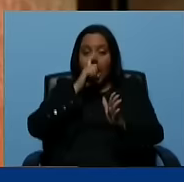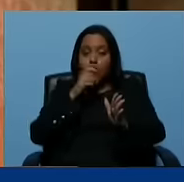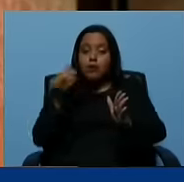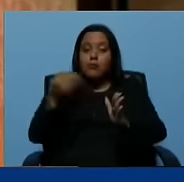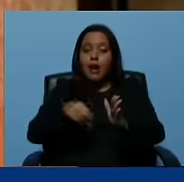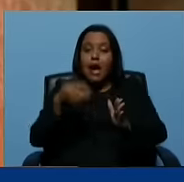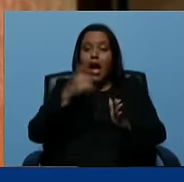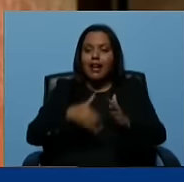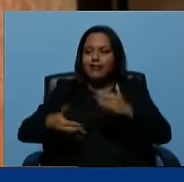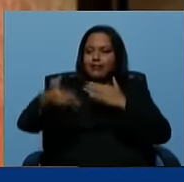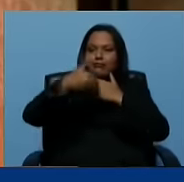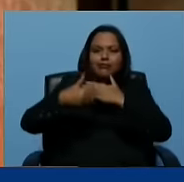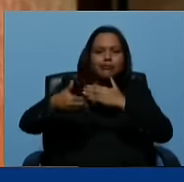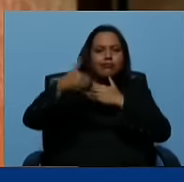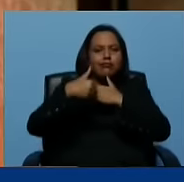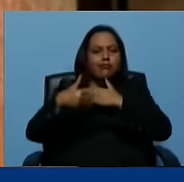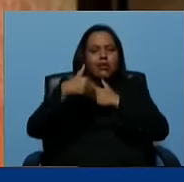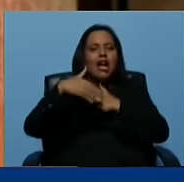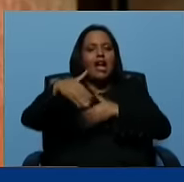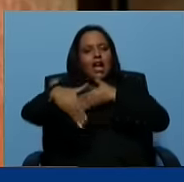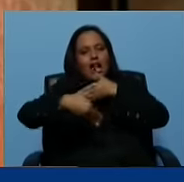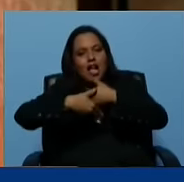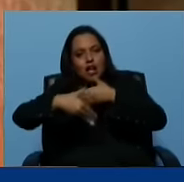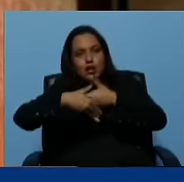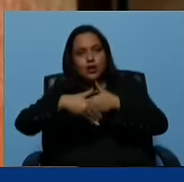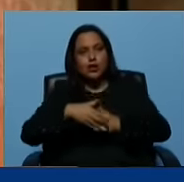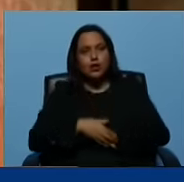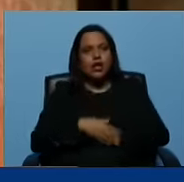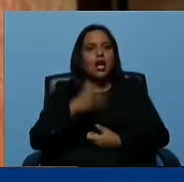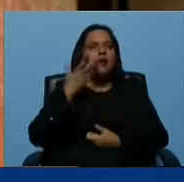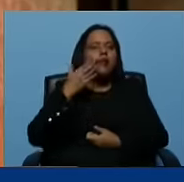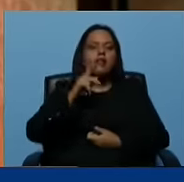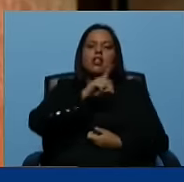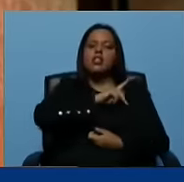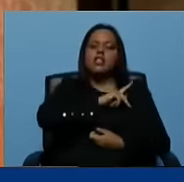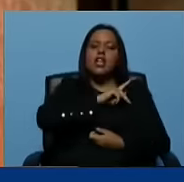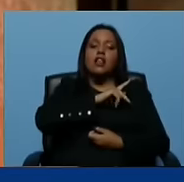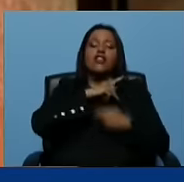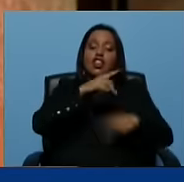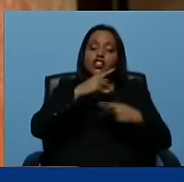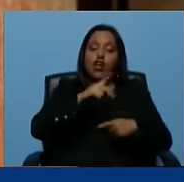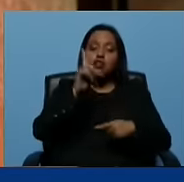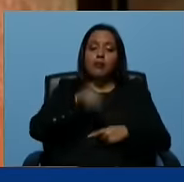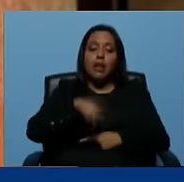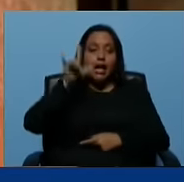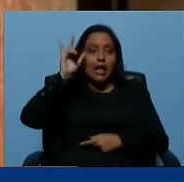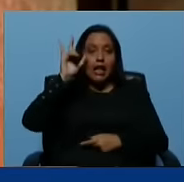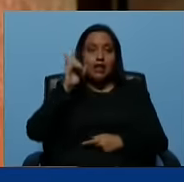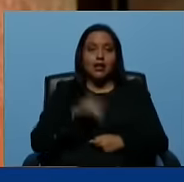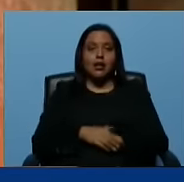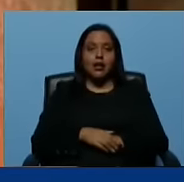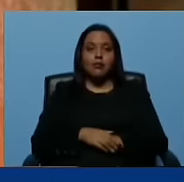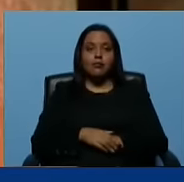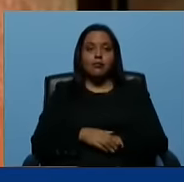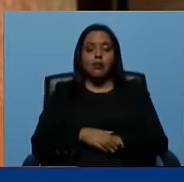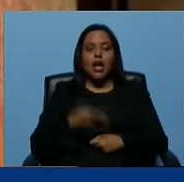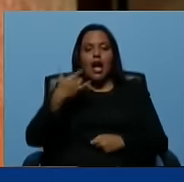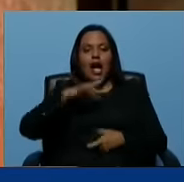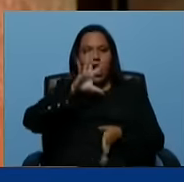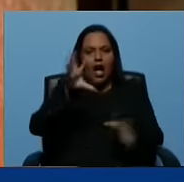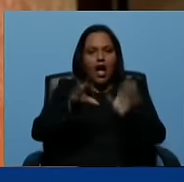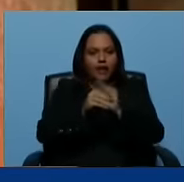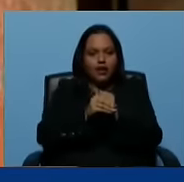está siendo bombardeado con redes sociales como TikTok y como Instagram. Están especialmente diseñadas para